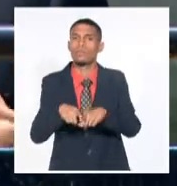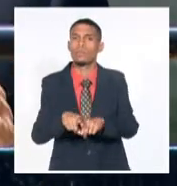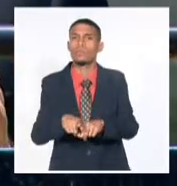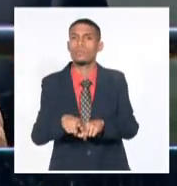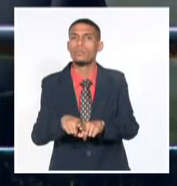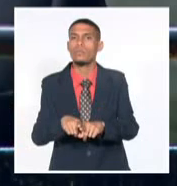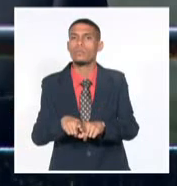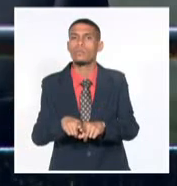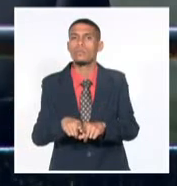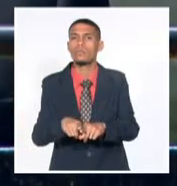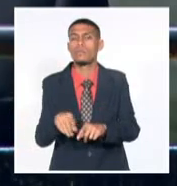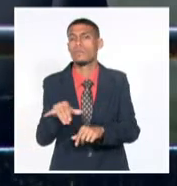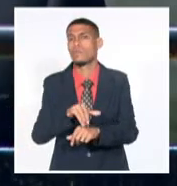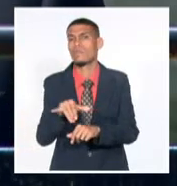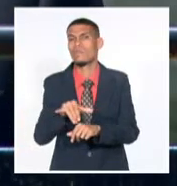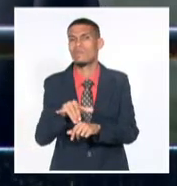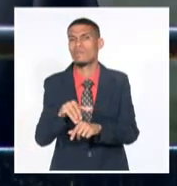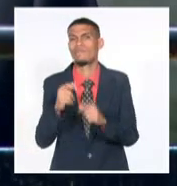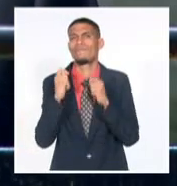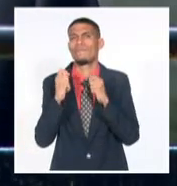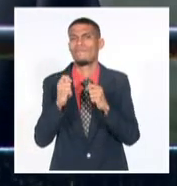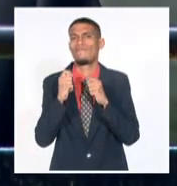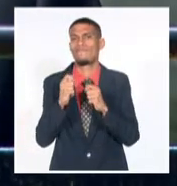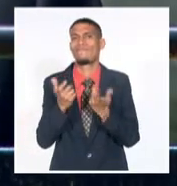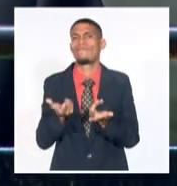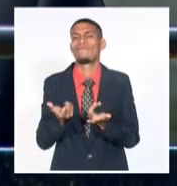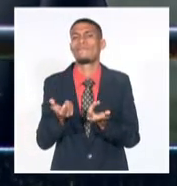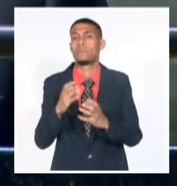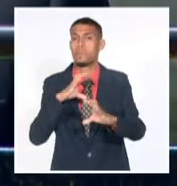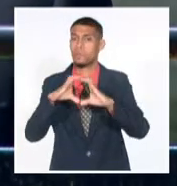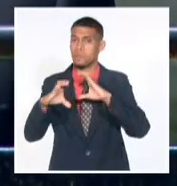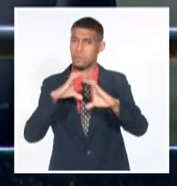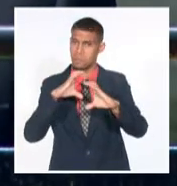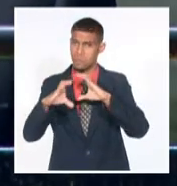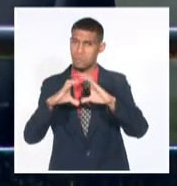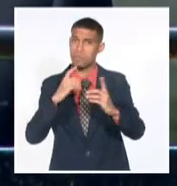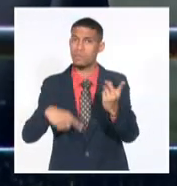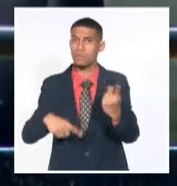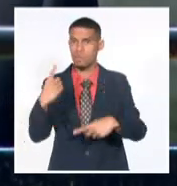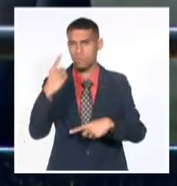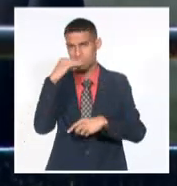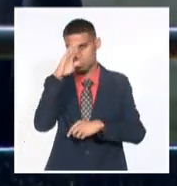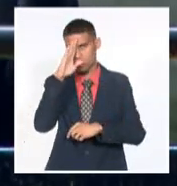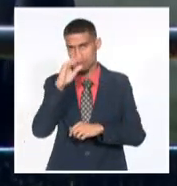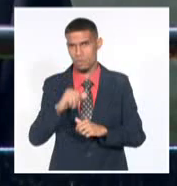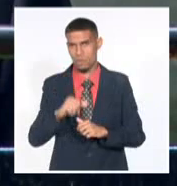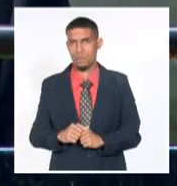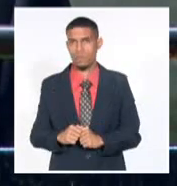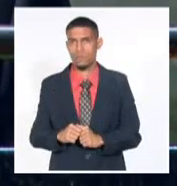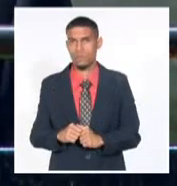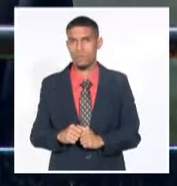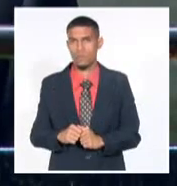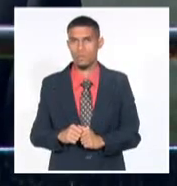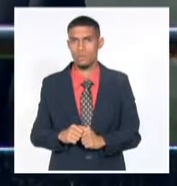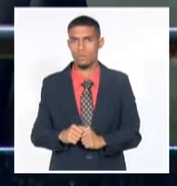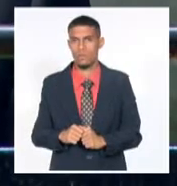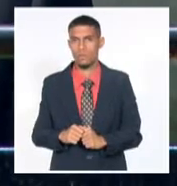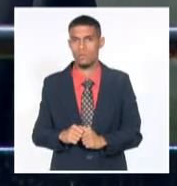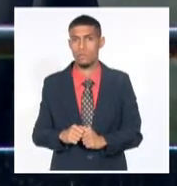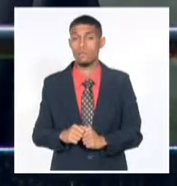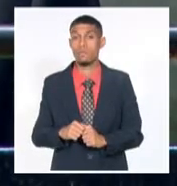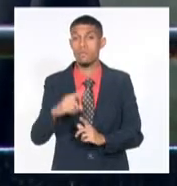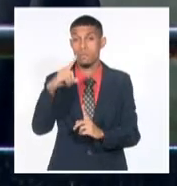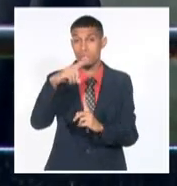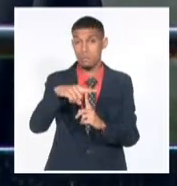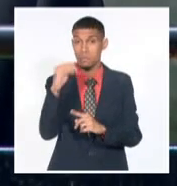una sostenida campaña mediática y comunicacional contra Cuba. Se emplean las nuevas tecnologías de